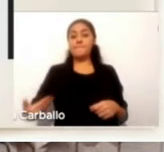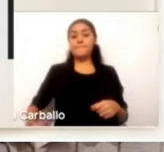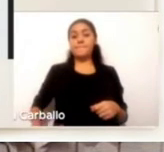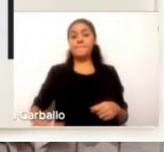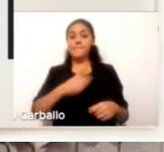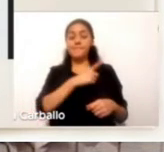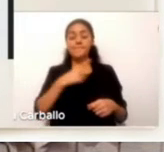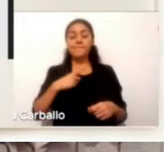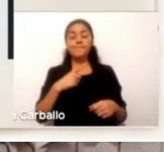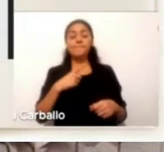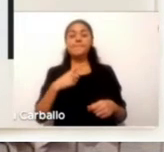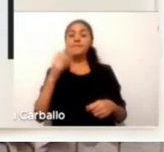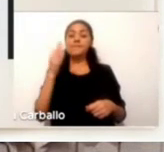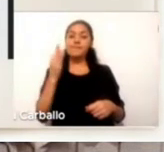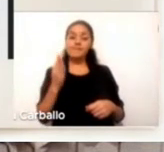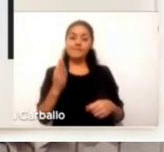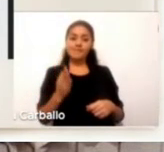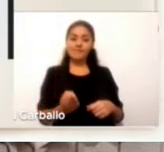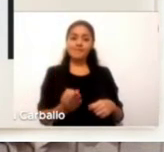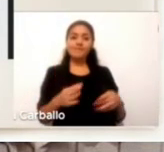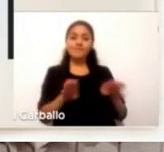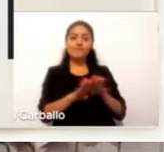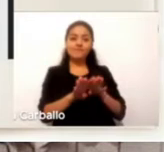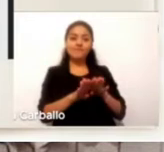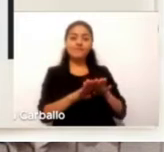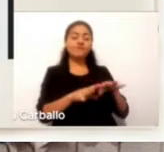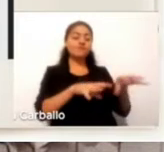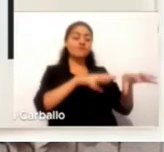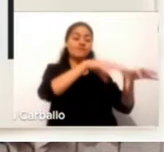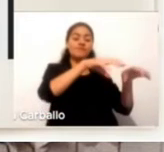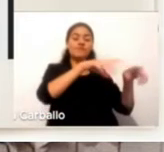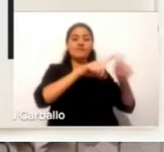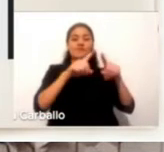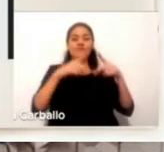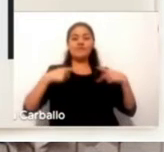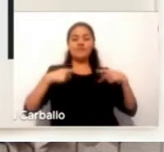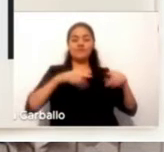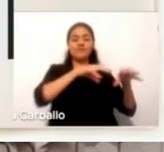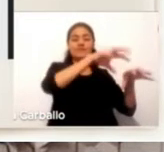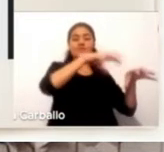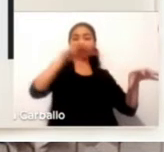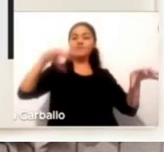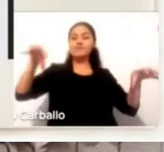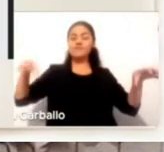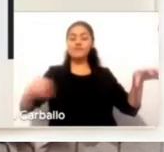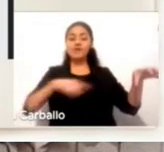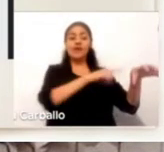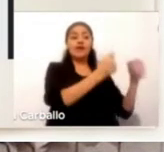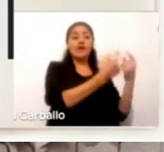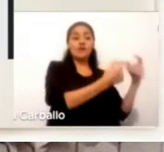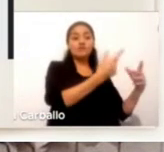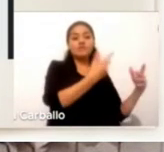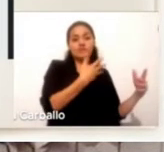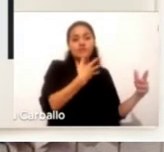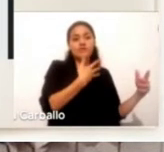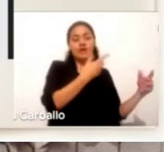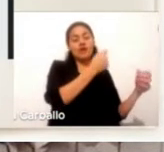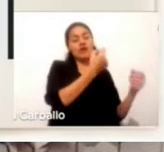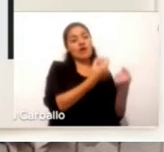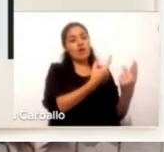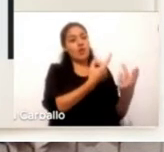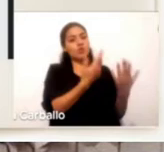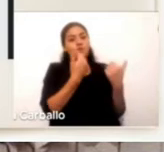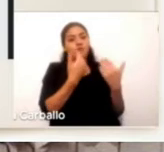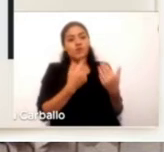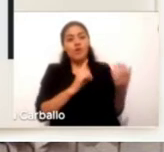propias y distribuir la de los ausentes, por lo que es válido que con ayuda de los funcionarios presentes y ante los